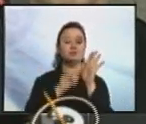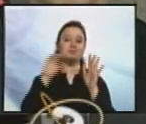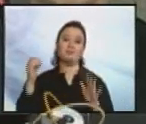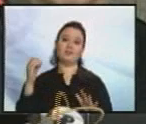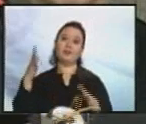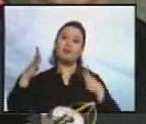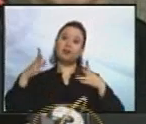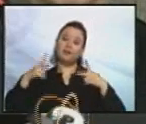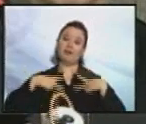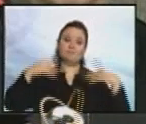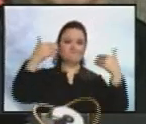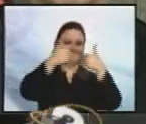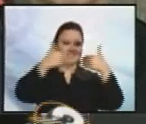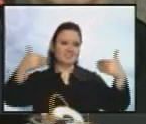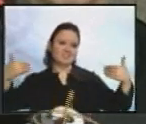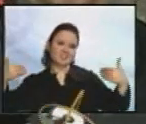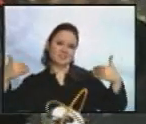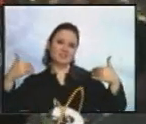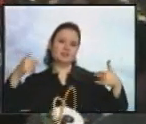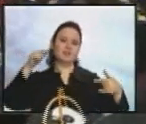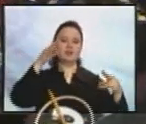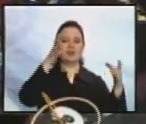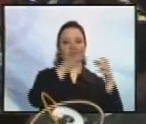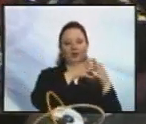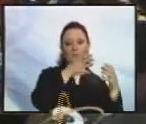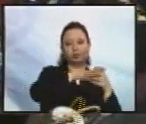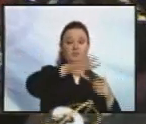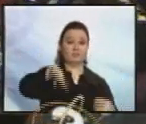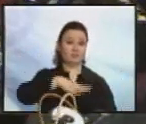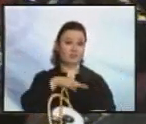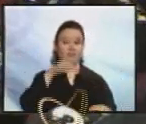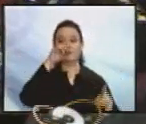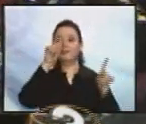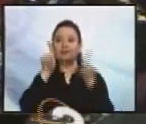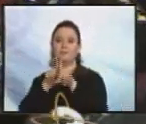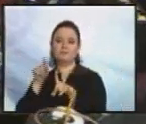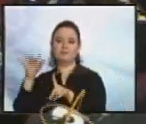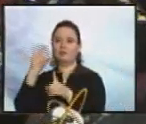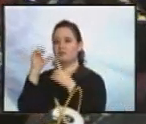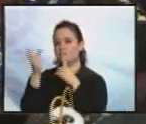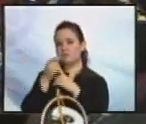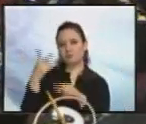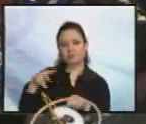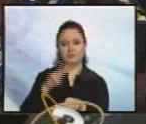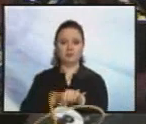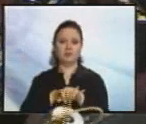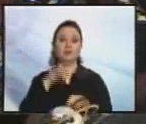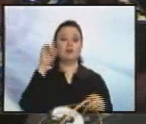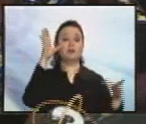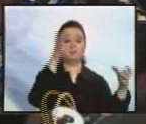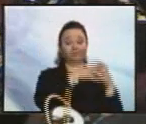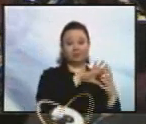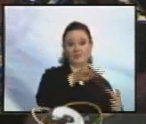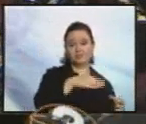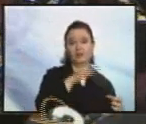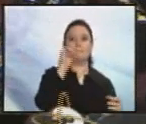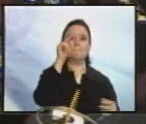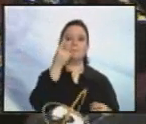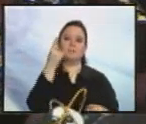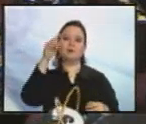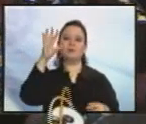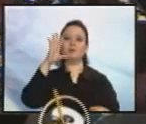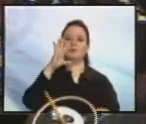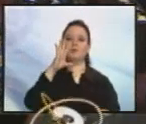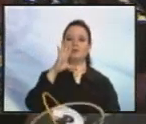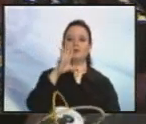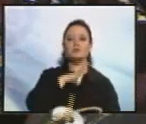hay distancias entre los sectores indígena y ladino, siendo en el primero en donde se hallan